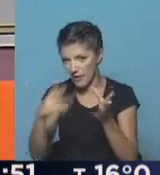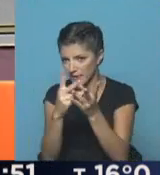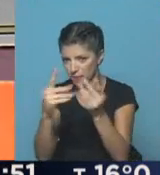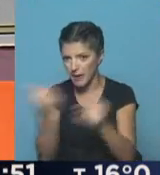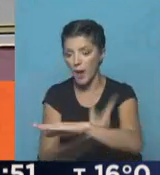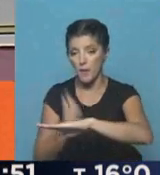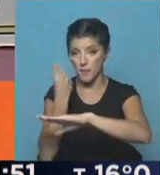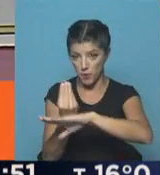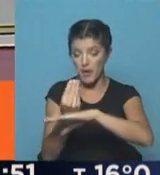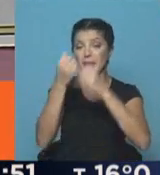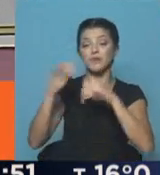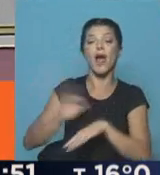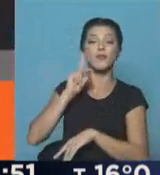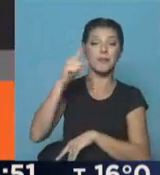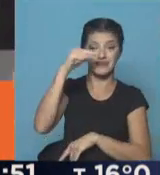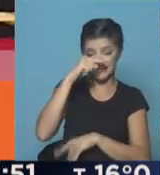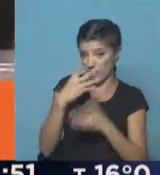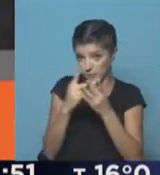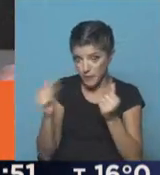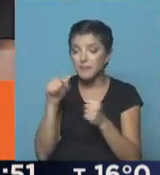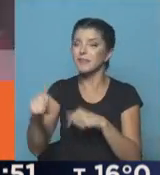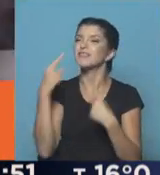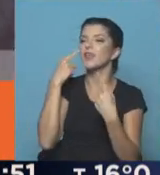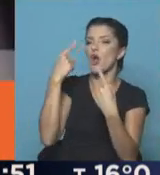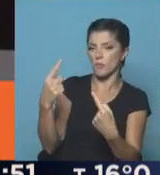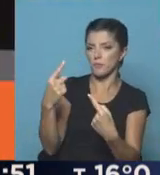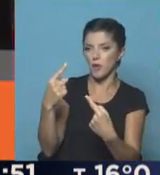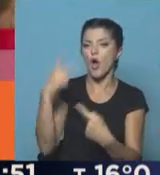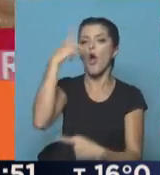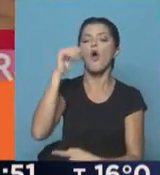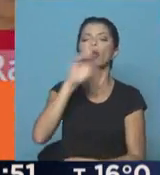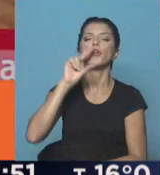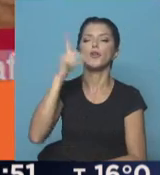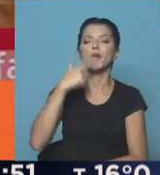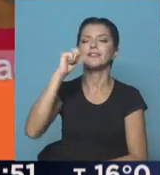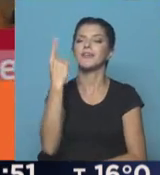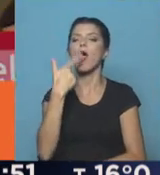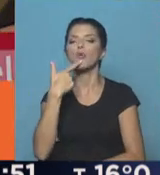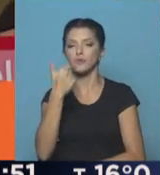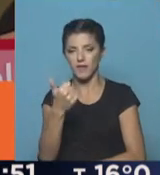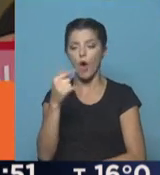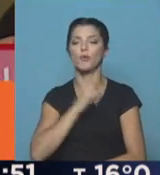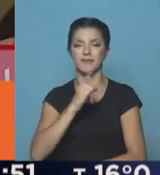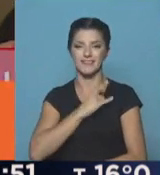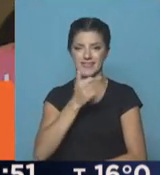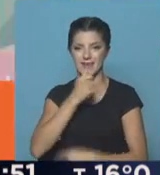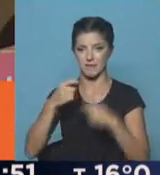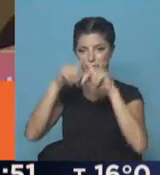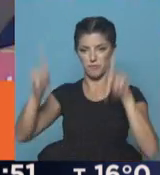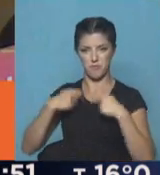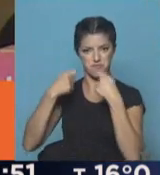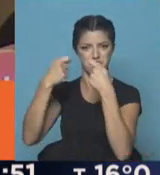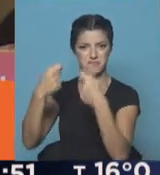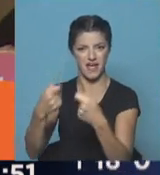iniciado en 2007, recibió también el doctorado honoris causa en la Universidad de Quilmes. Allí habló de